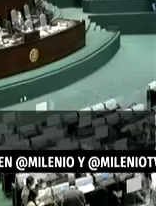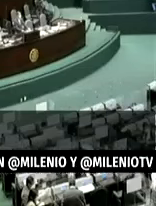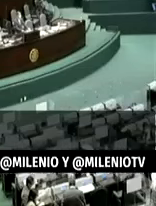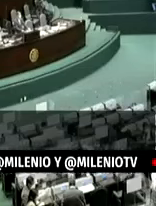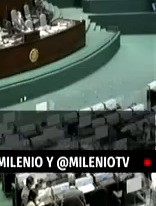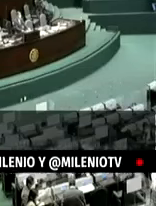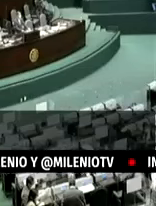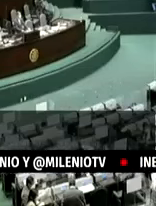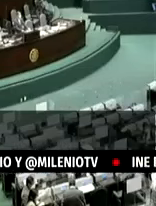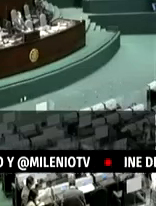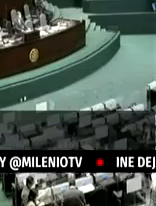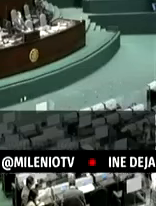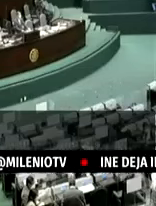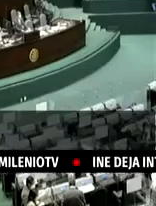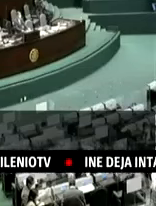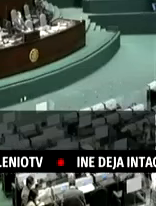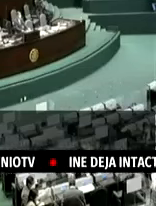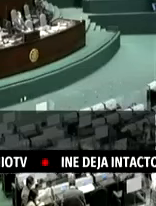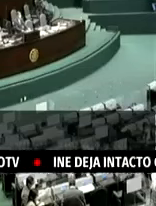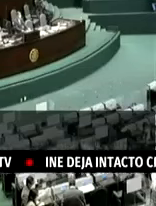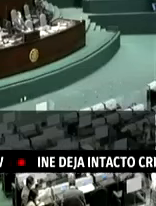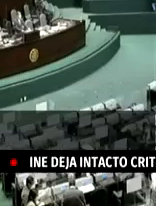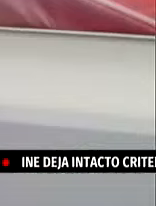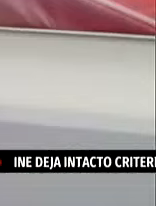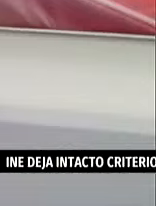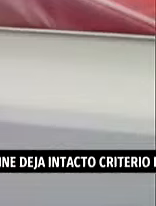plurinominales.